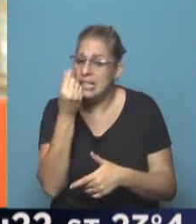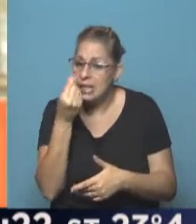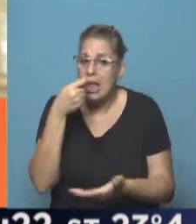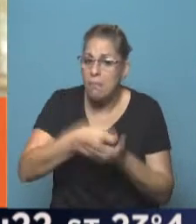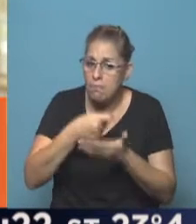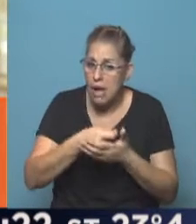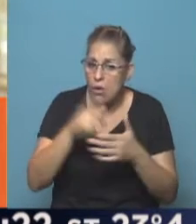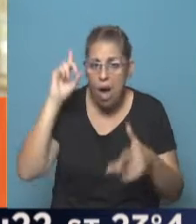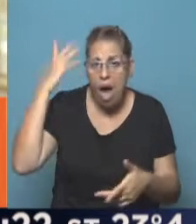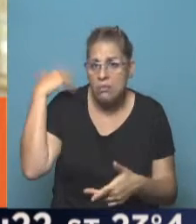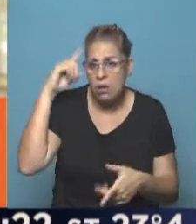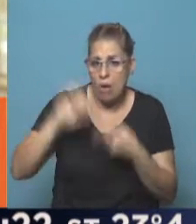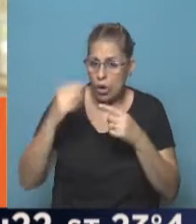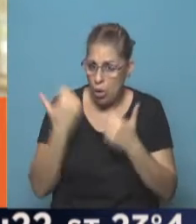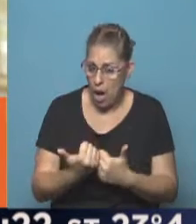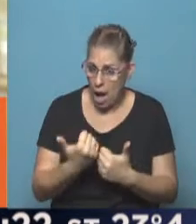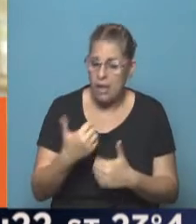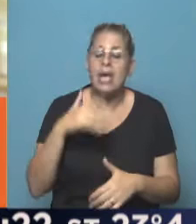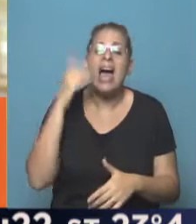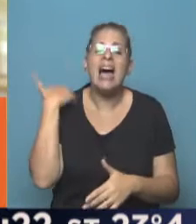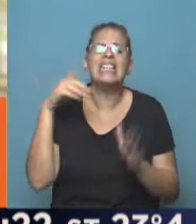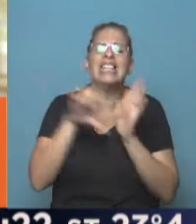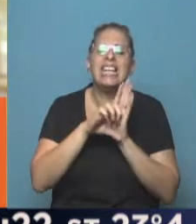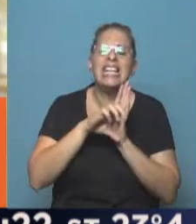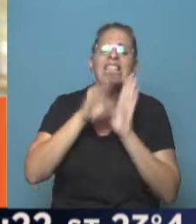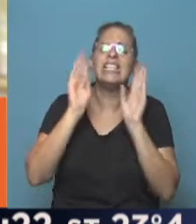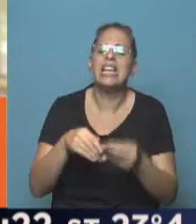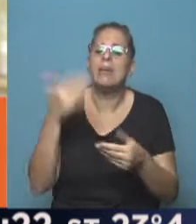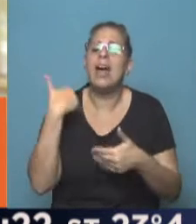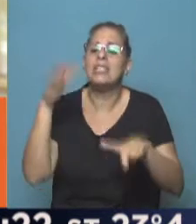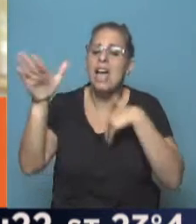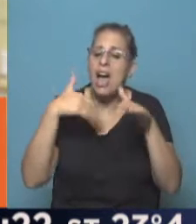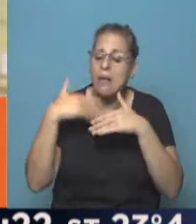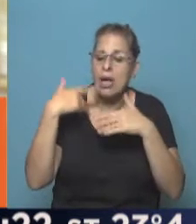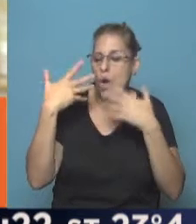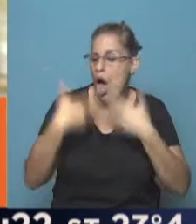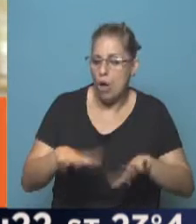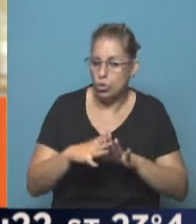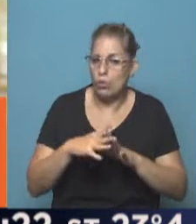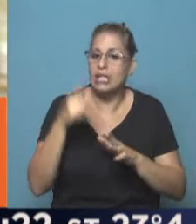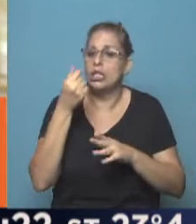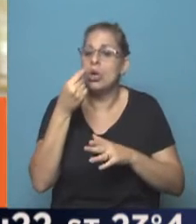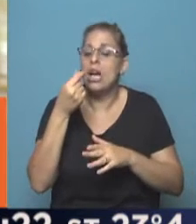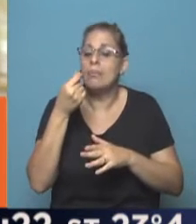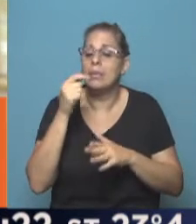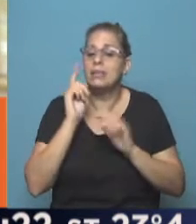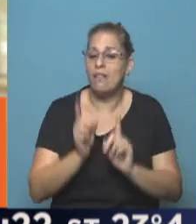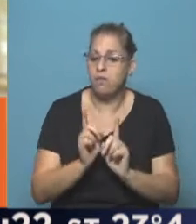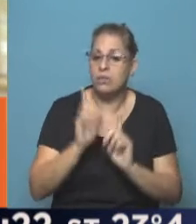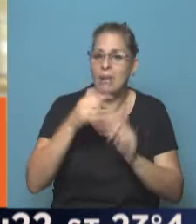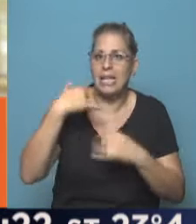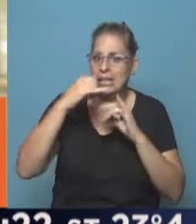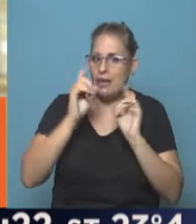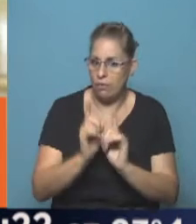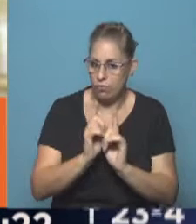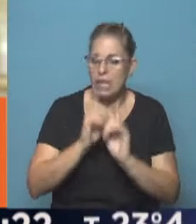por la ley de quiebras, cuando hay una convocatoria, automáticamente se congela el capital y los intereses. Por último,